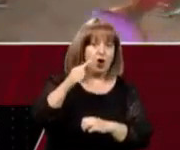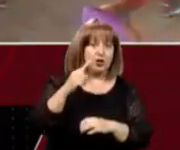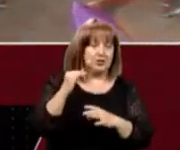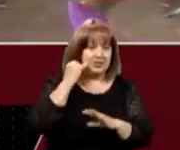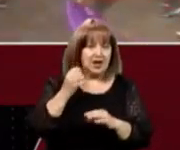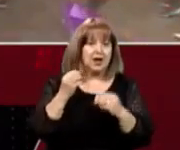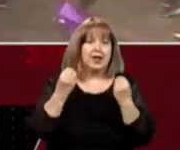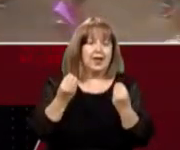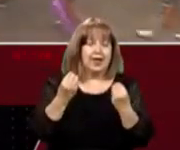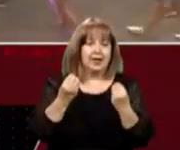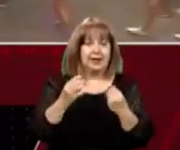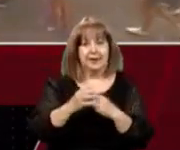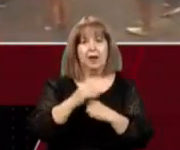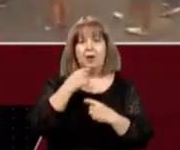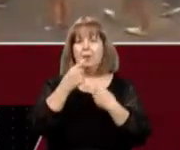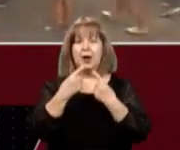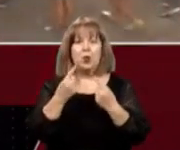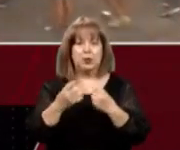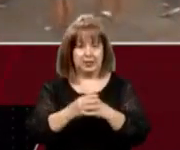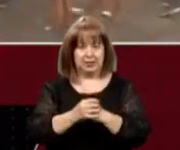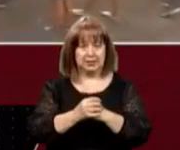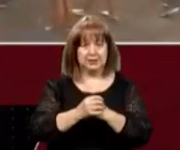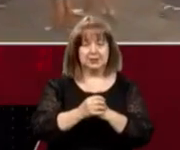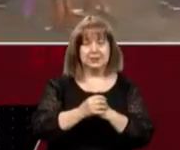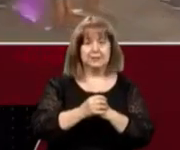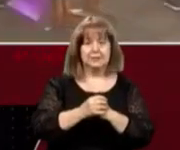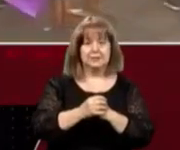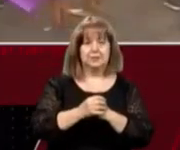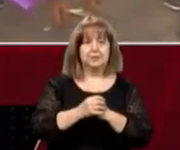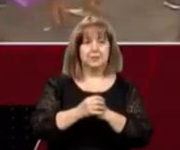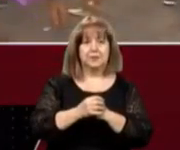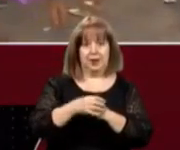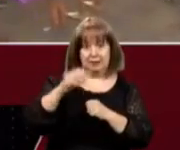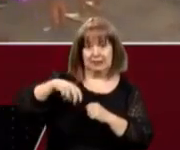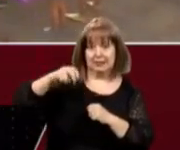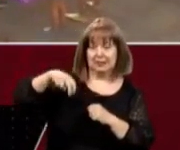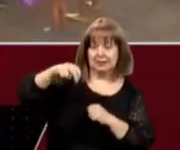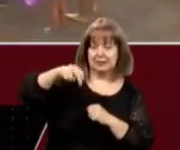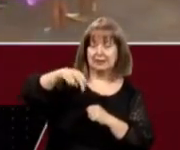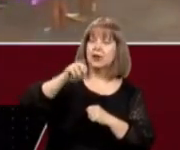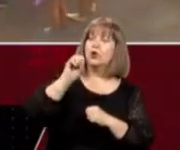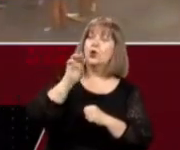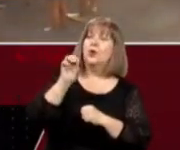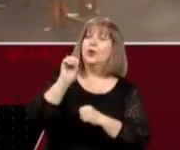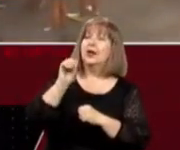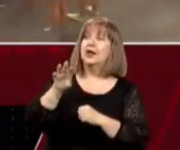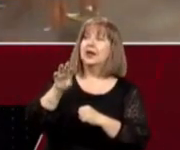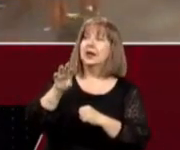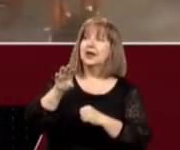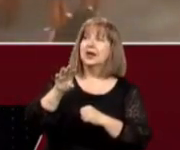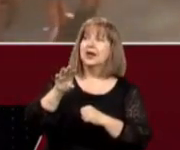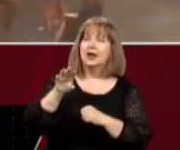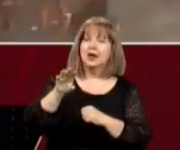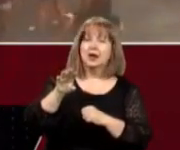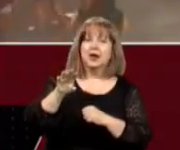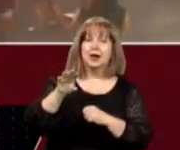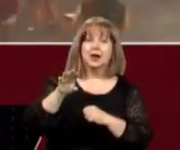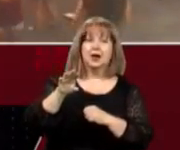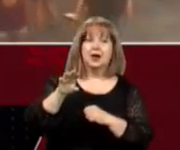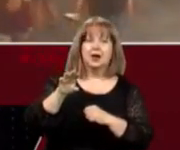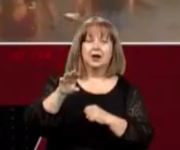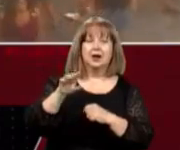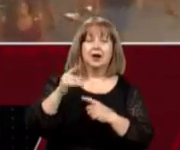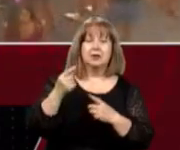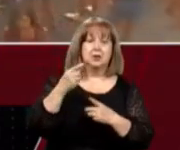que vamos a buscar gente para. Bueno. Hola, te saludo, ¿tu nombre? Briana Yeren Sopa.